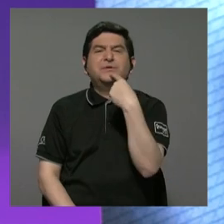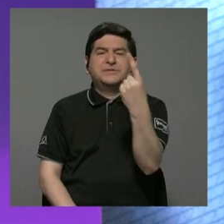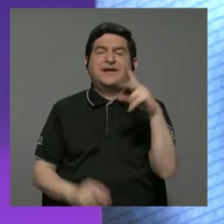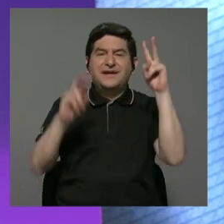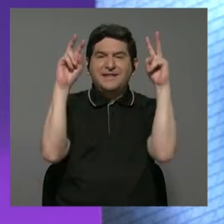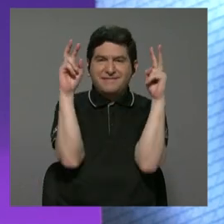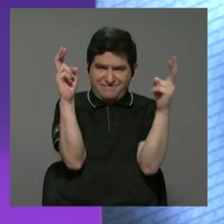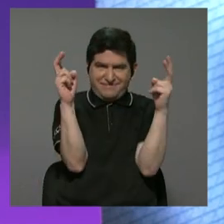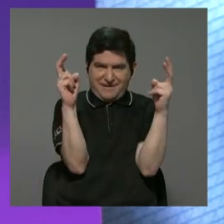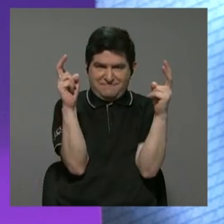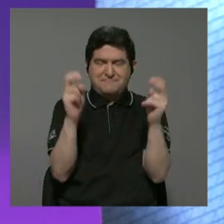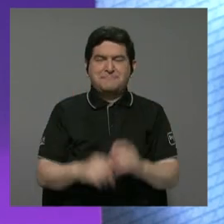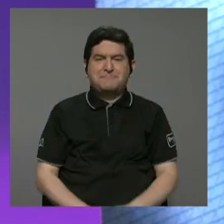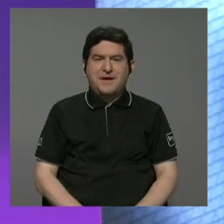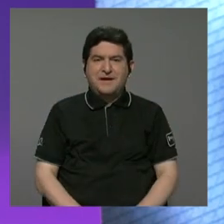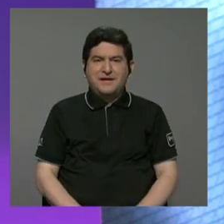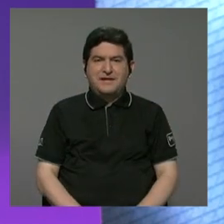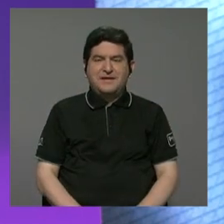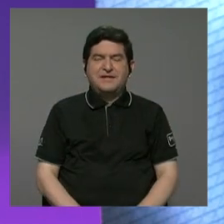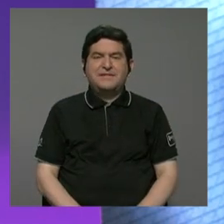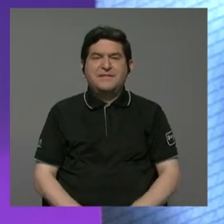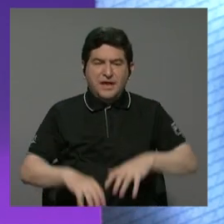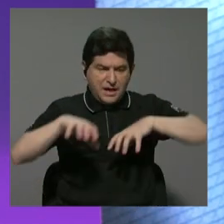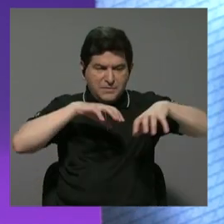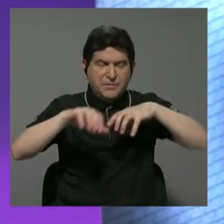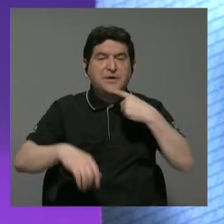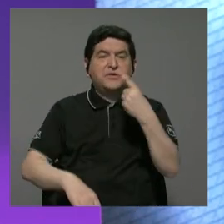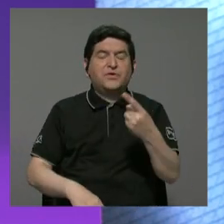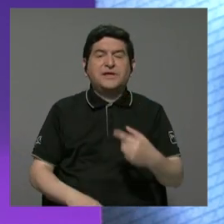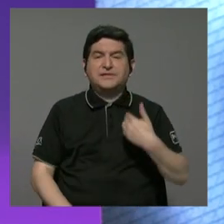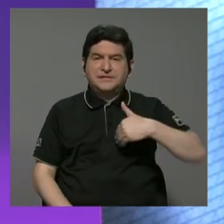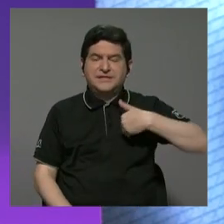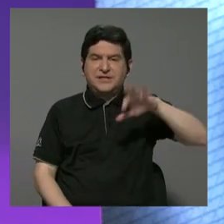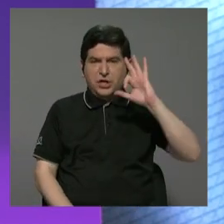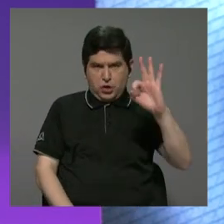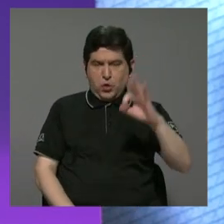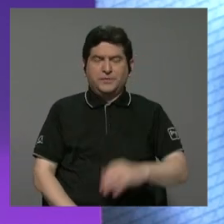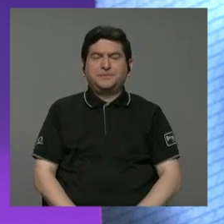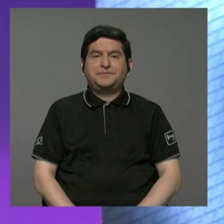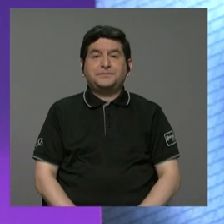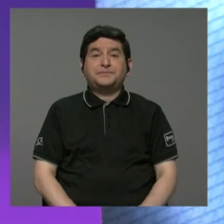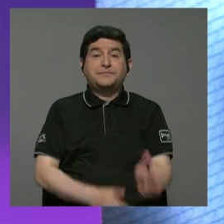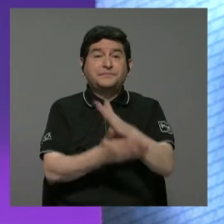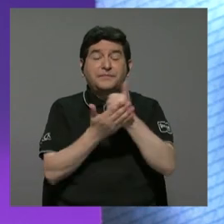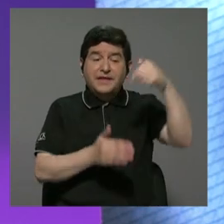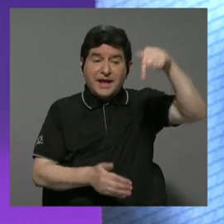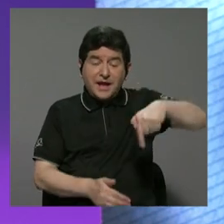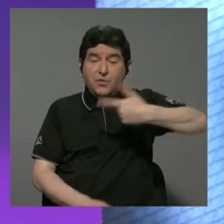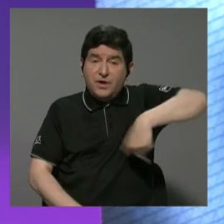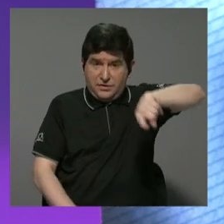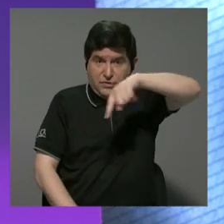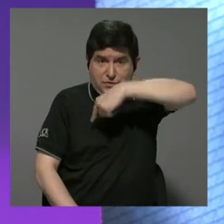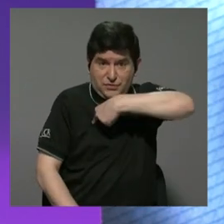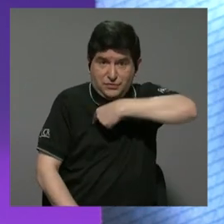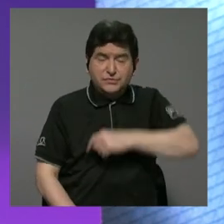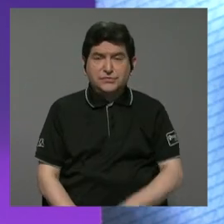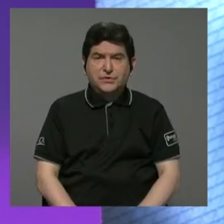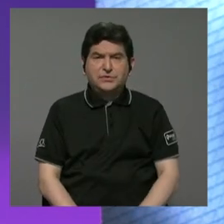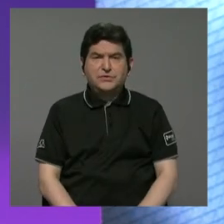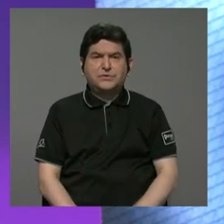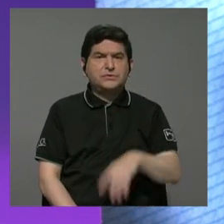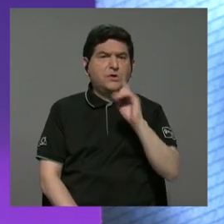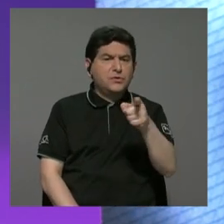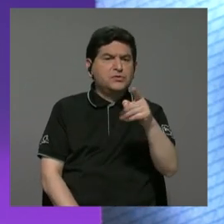tema con lo de la movilización que don Francisco planteaba ahora, y es que algo que nos tiene aquí, que usted muy